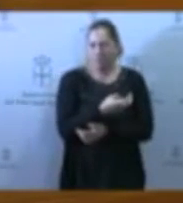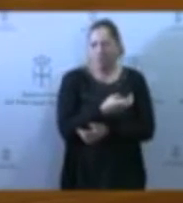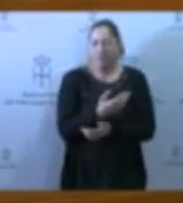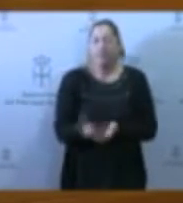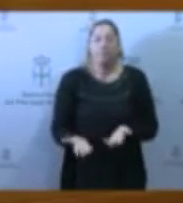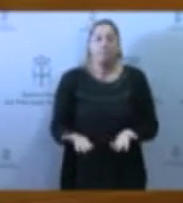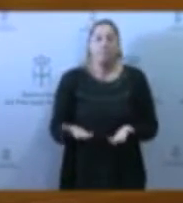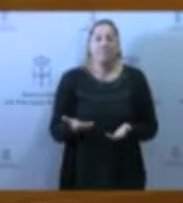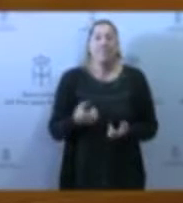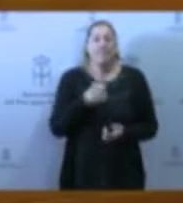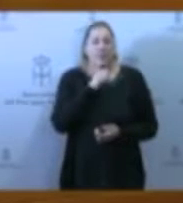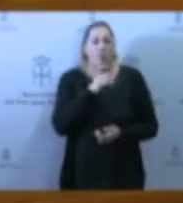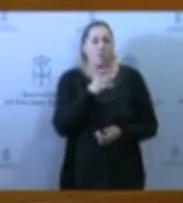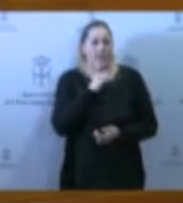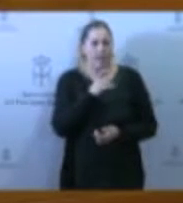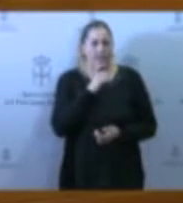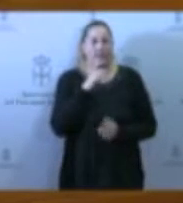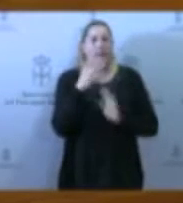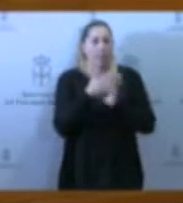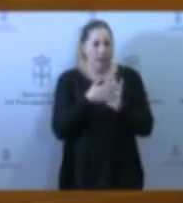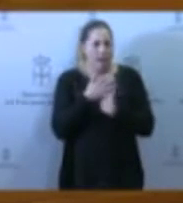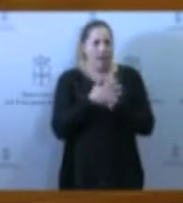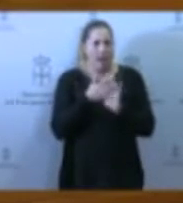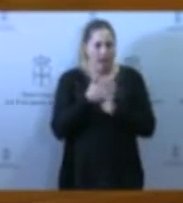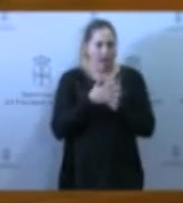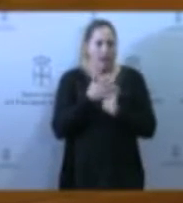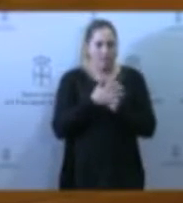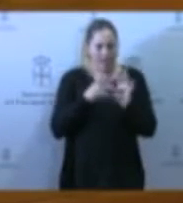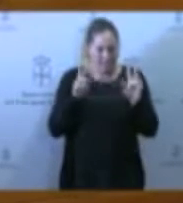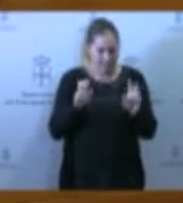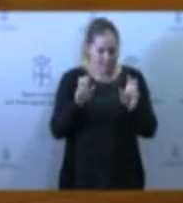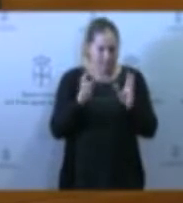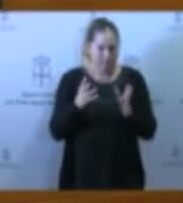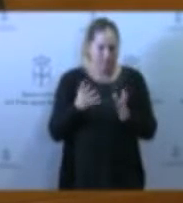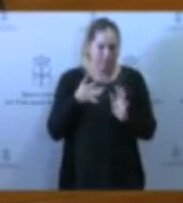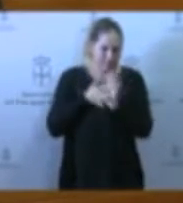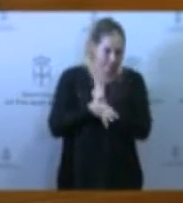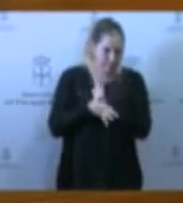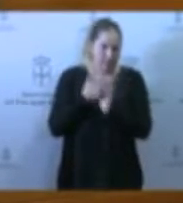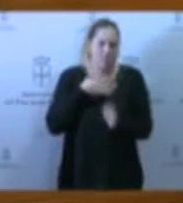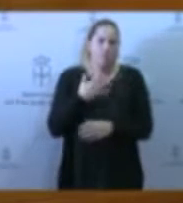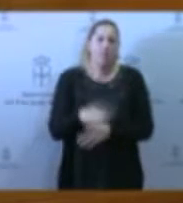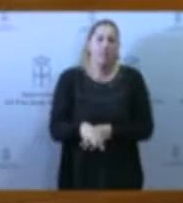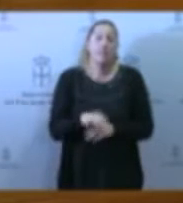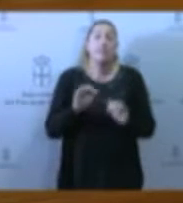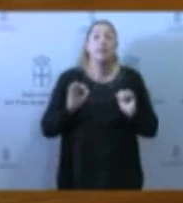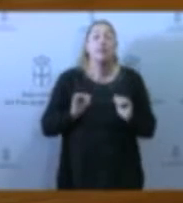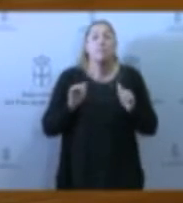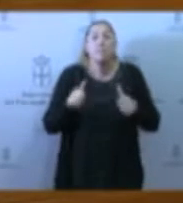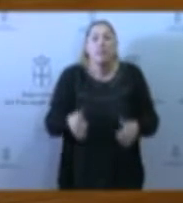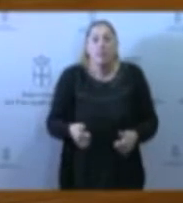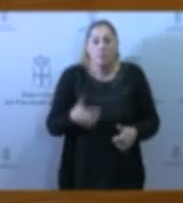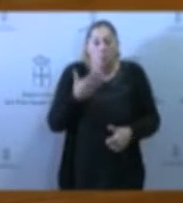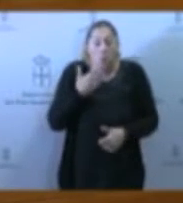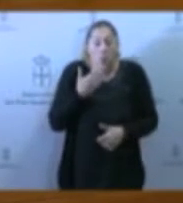de la que usted ha expresado en algunos momentos de este asunto, empezando por decir que conocemos